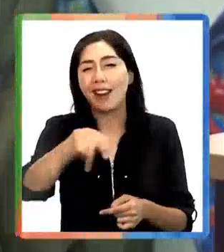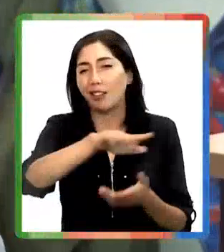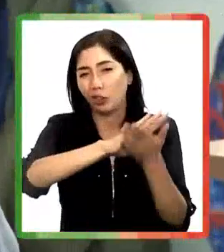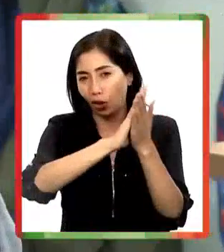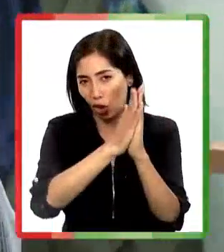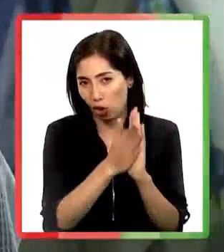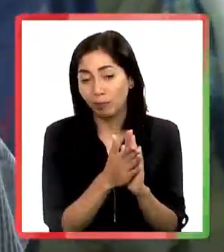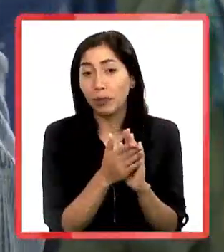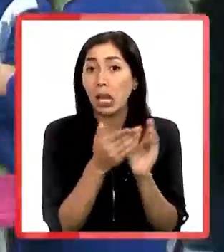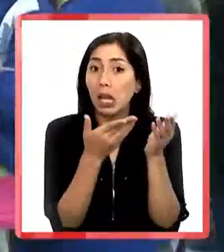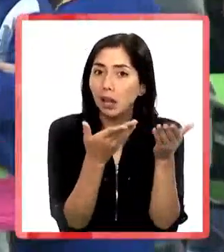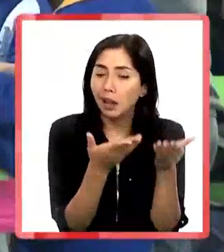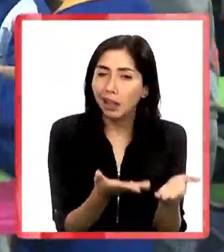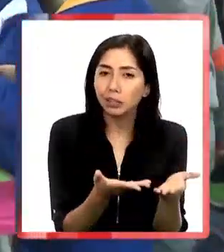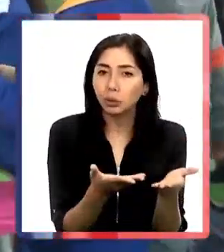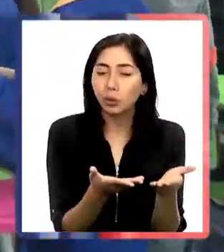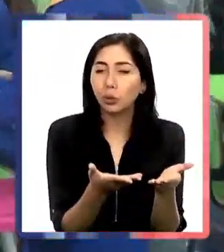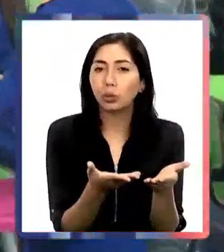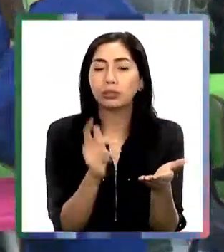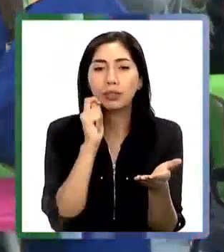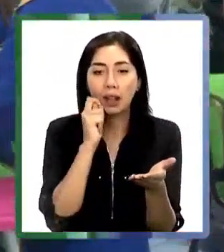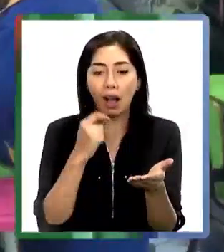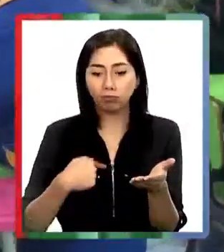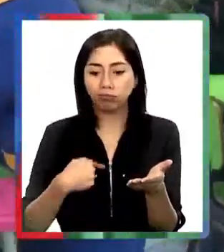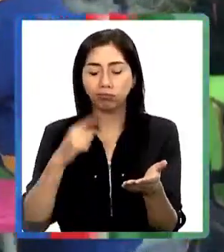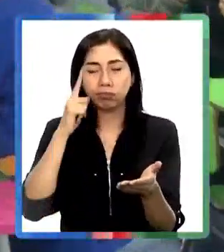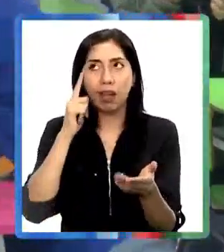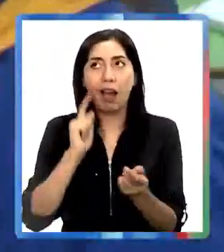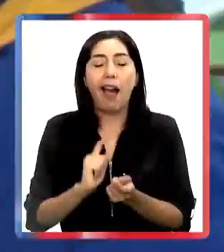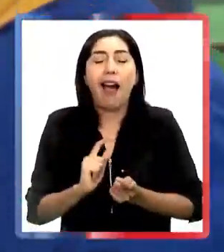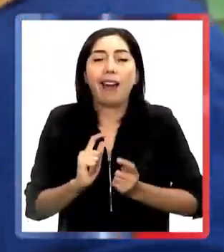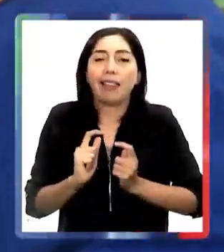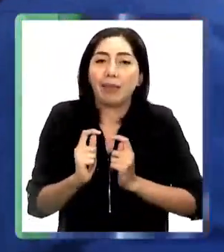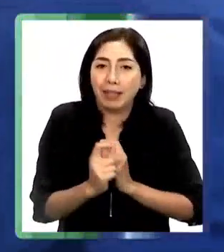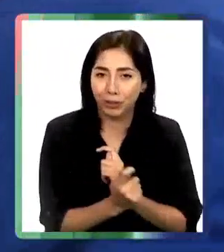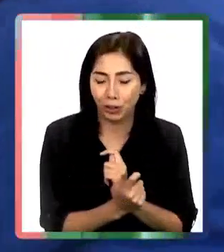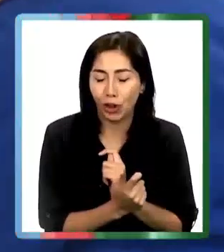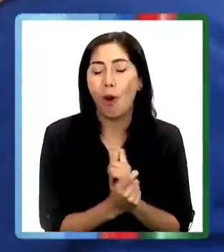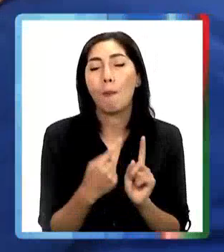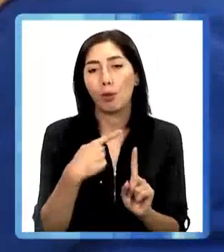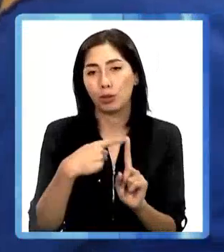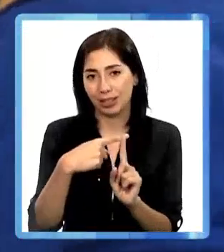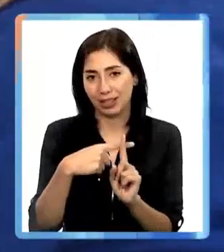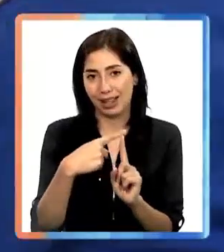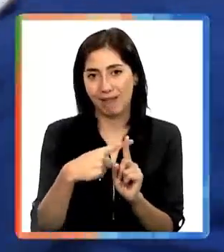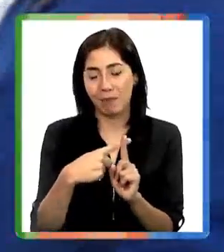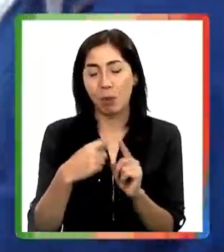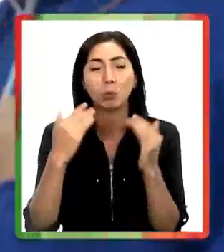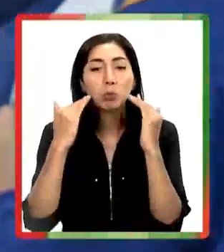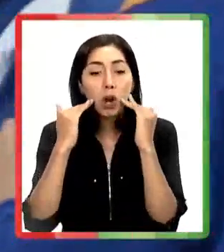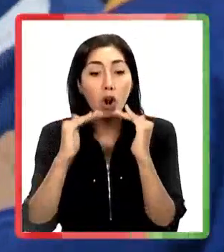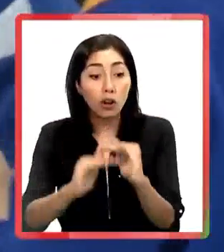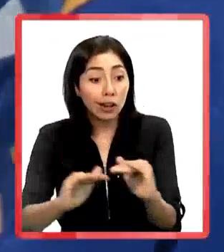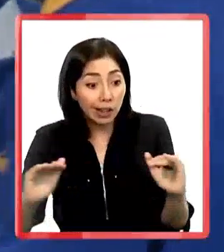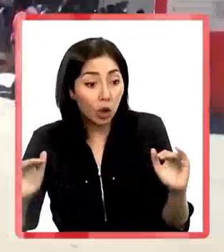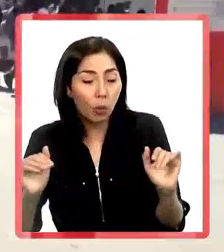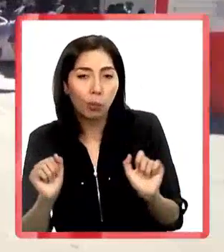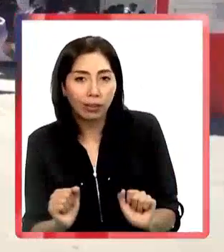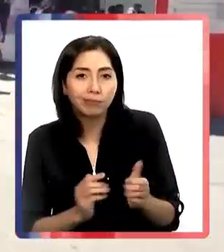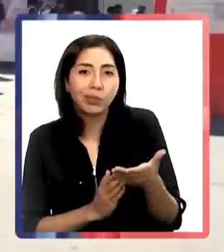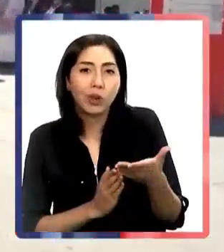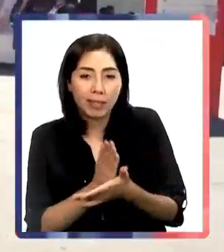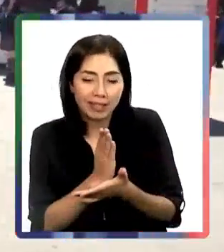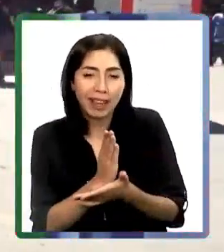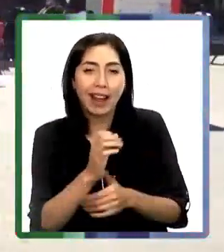su sala. Todo eso va generando una adaptación favorable para que los niños